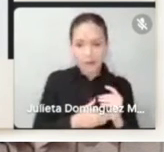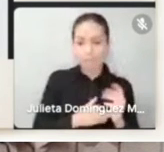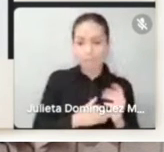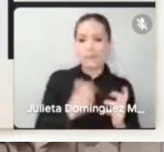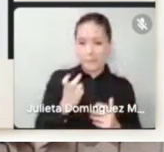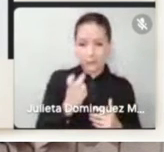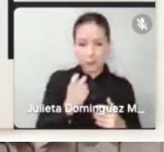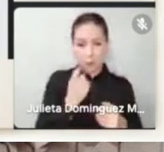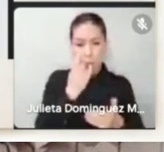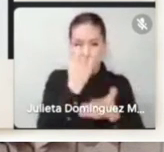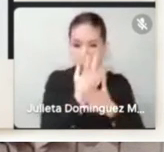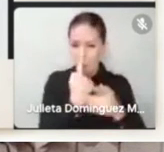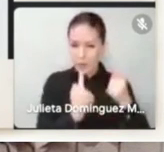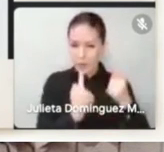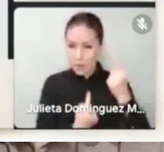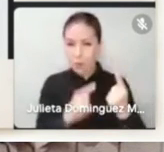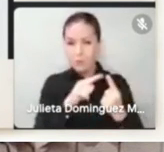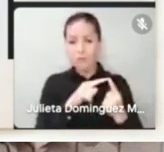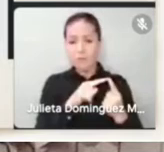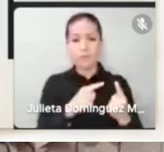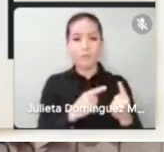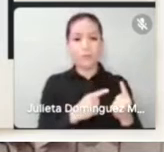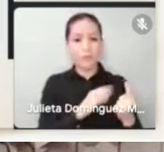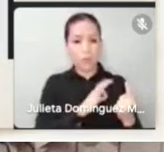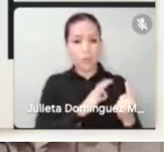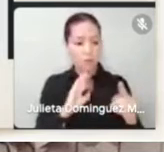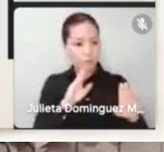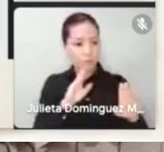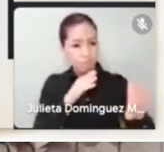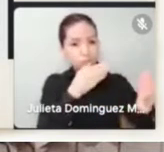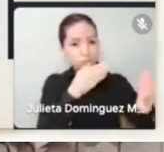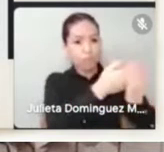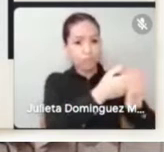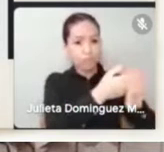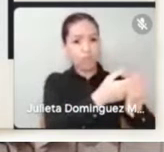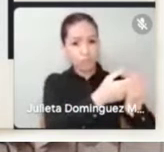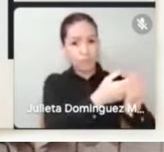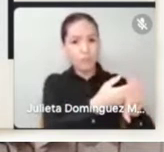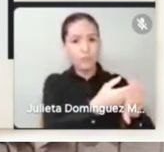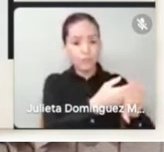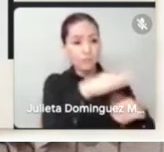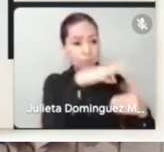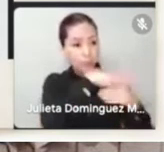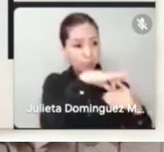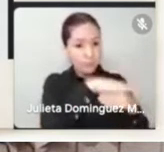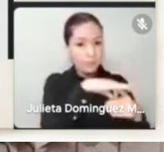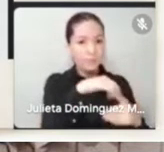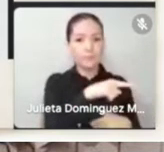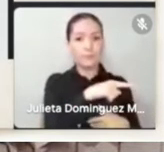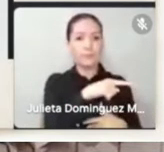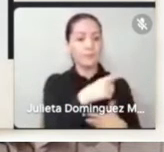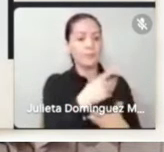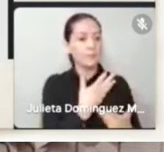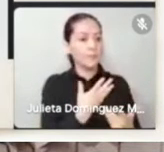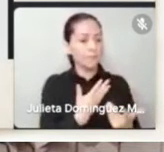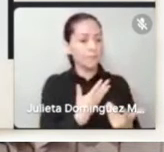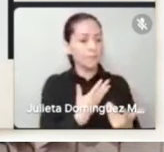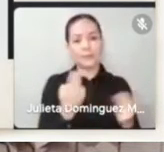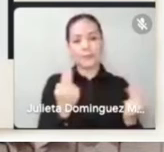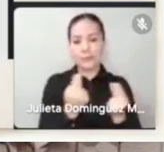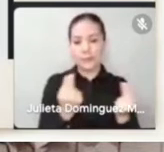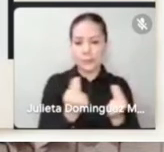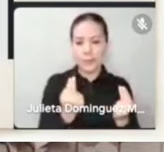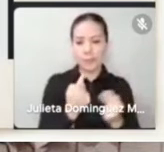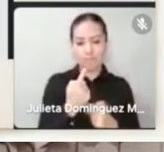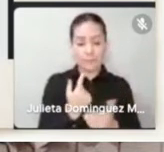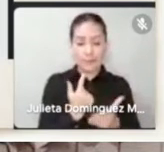motivo suficiente para tener por acreditada la afectación de los resultados de la elección, sino que se tendría que configurar una